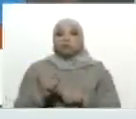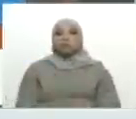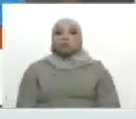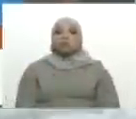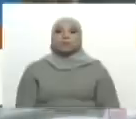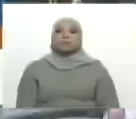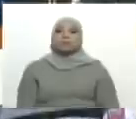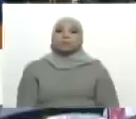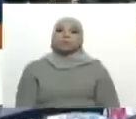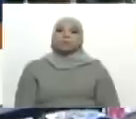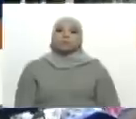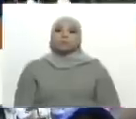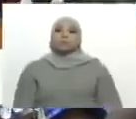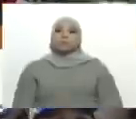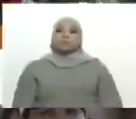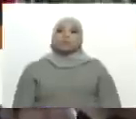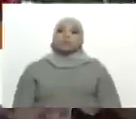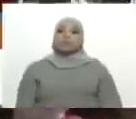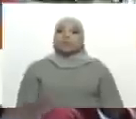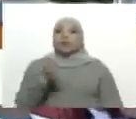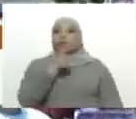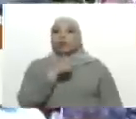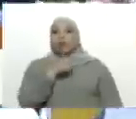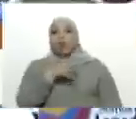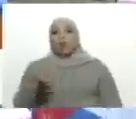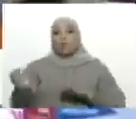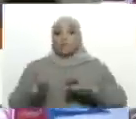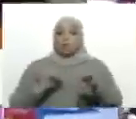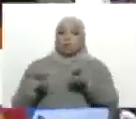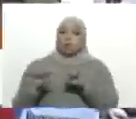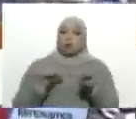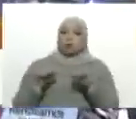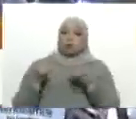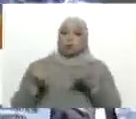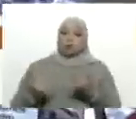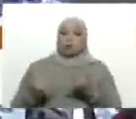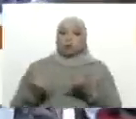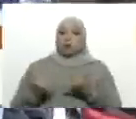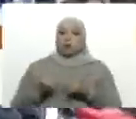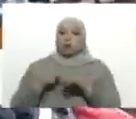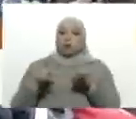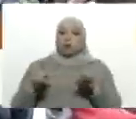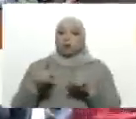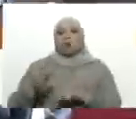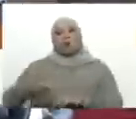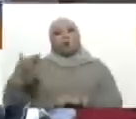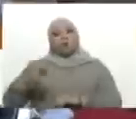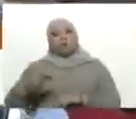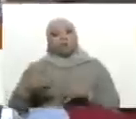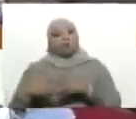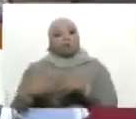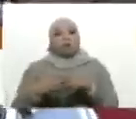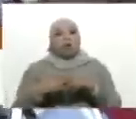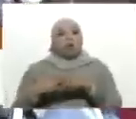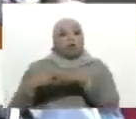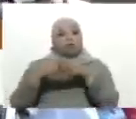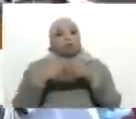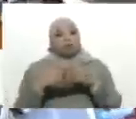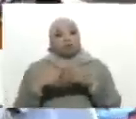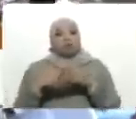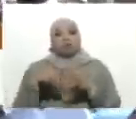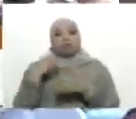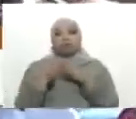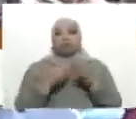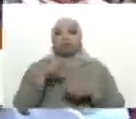para la famosa mano invisible se requiere perfecta movilidad de todo Sí de capitales como nos lo impone la globalización liberal movilidad